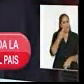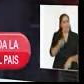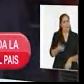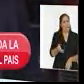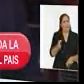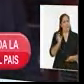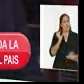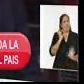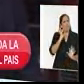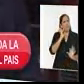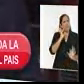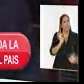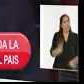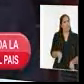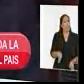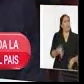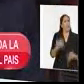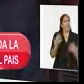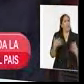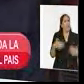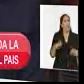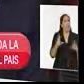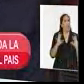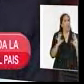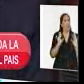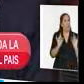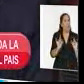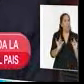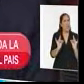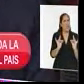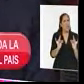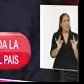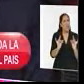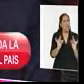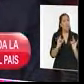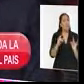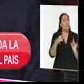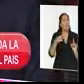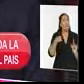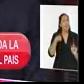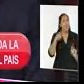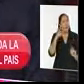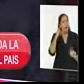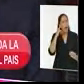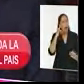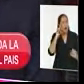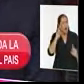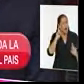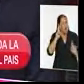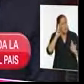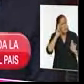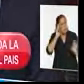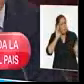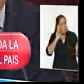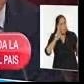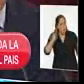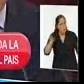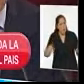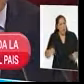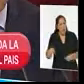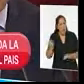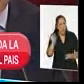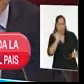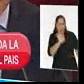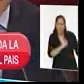lo que nosotros ofrecemos? Porque esa era tu pregunta. Sí. Digo, lo que nosotros ofrecemos es discutir políticas de Estado. Yo daba el ejemplo de la